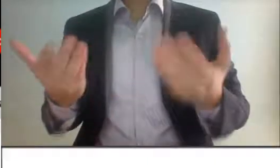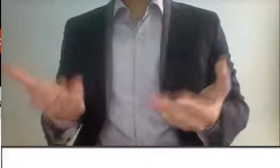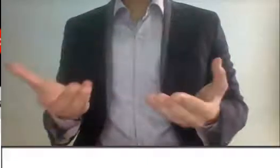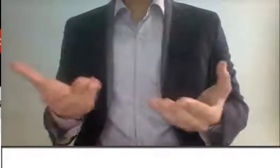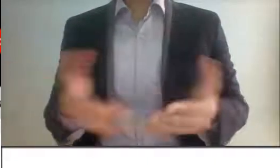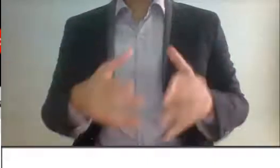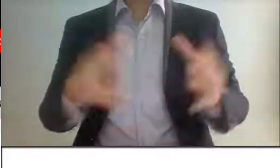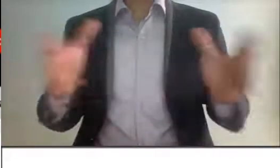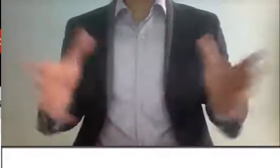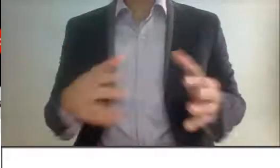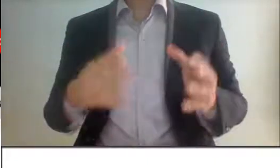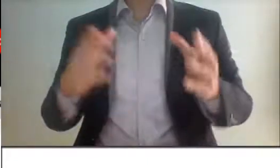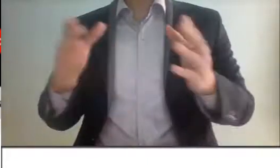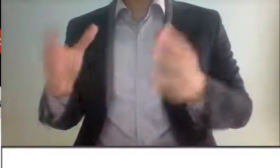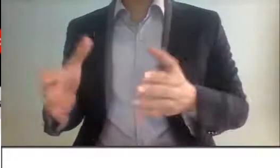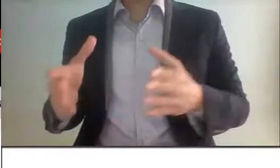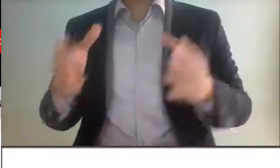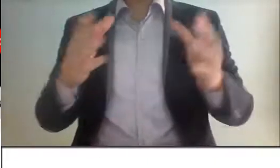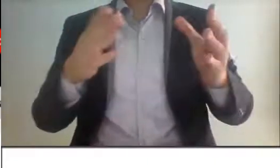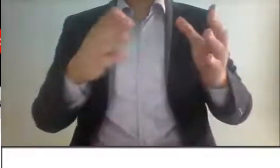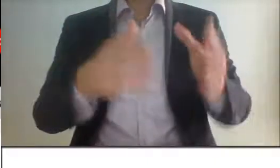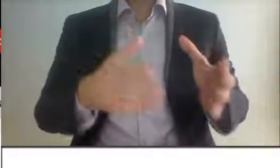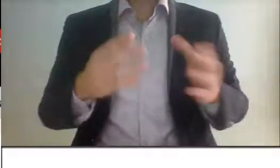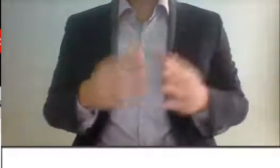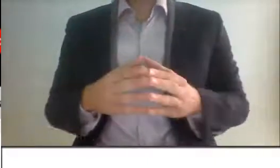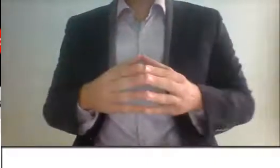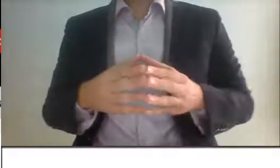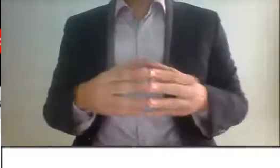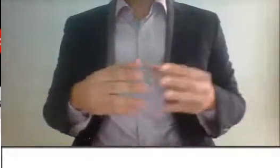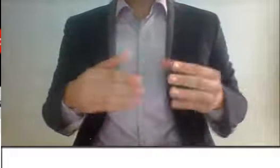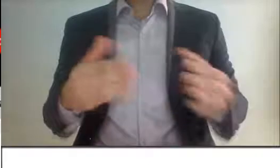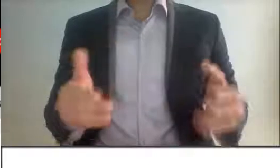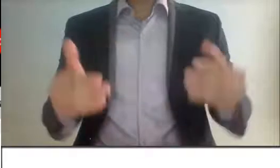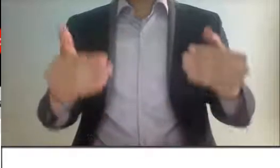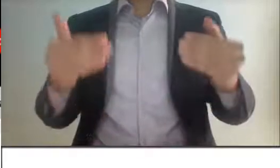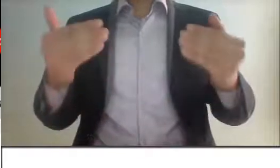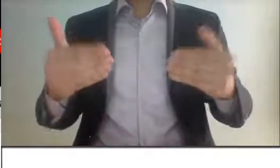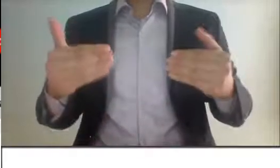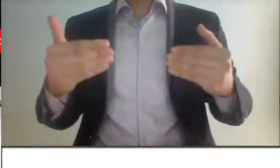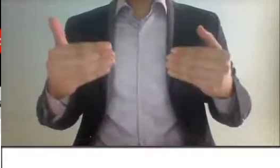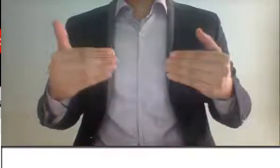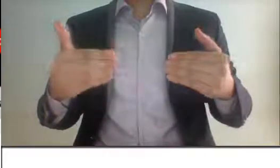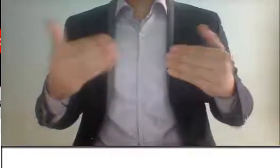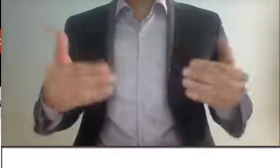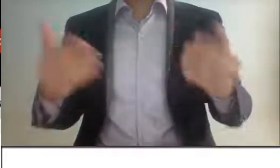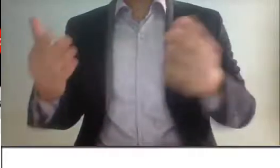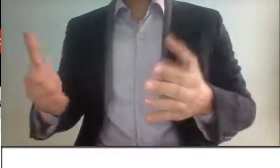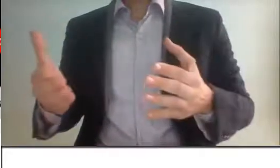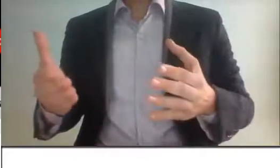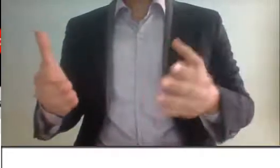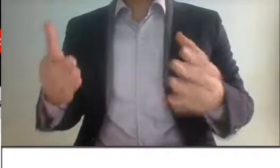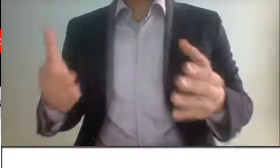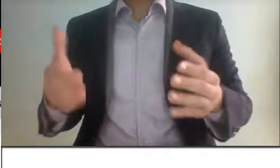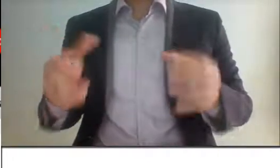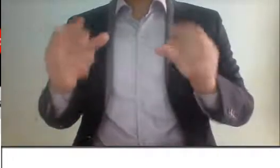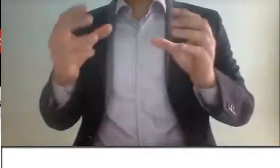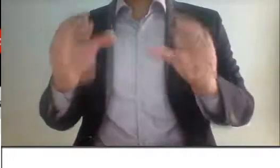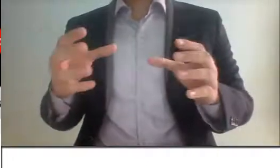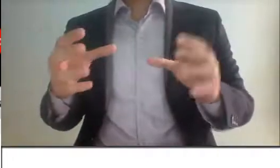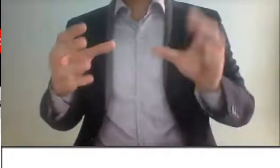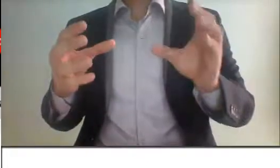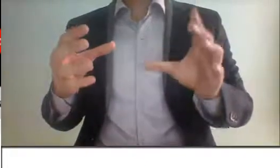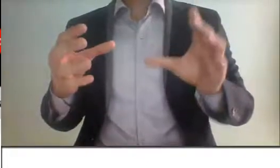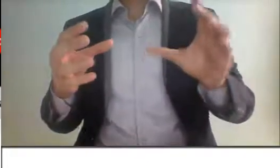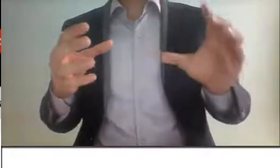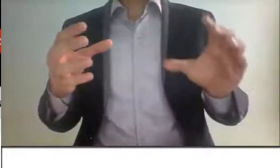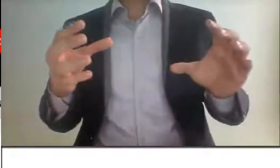algo. ¿Por qué creen que ocurre eso? Muy sencillo, porque estos personajes lo que terminaron haciendo es hacer que Pemex firmara contratos